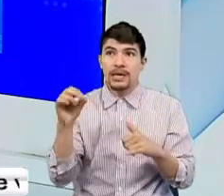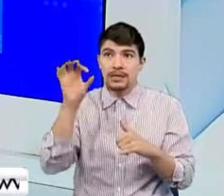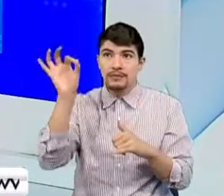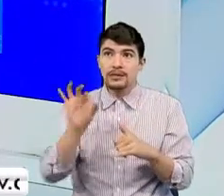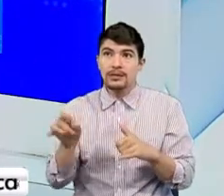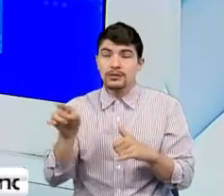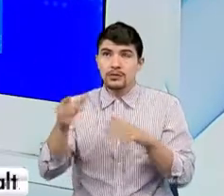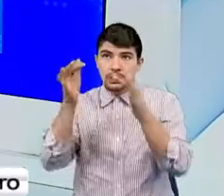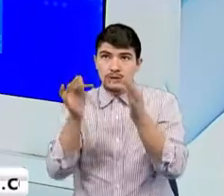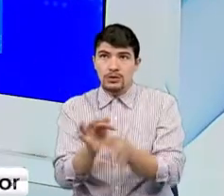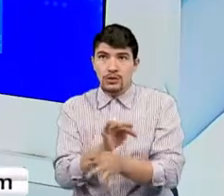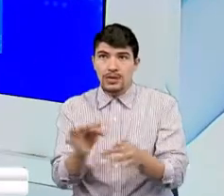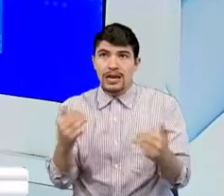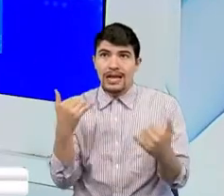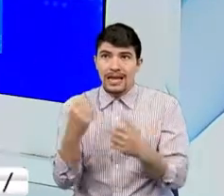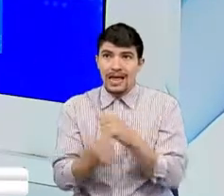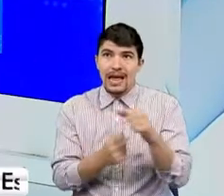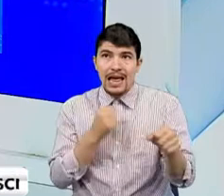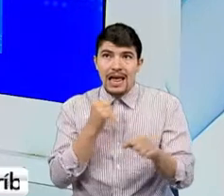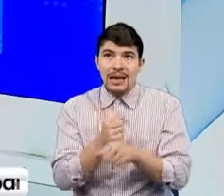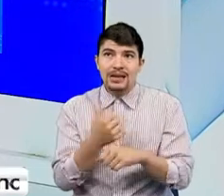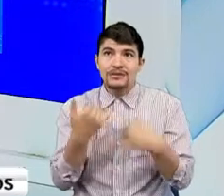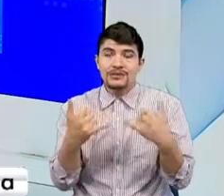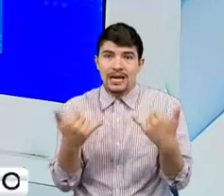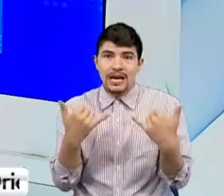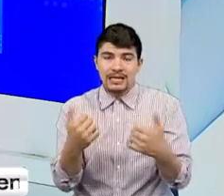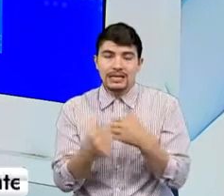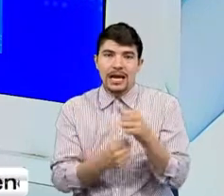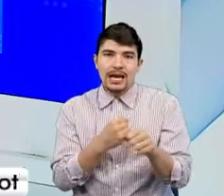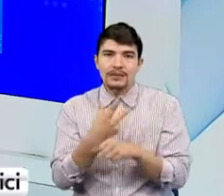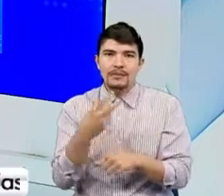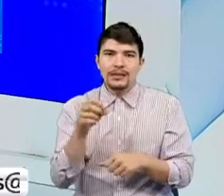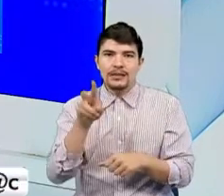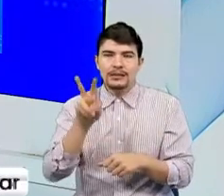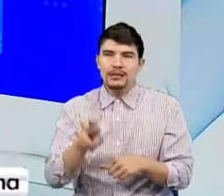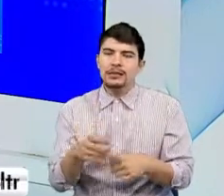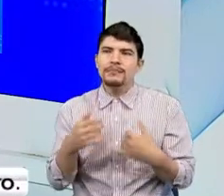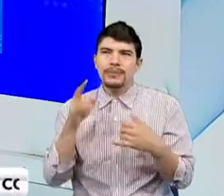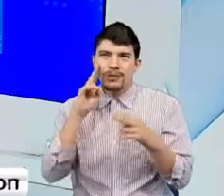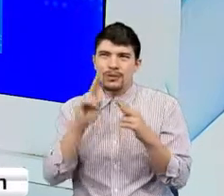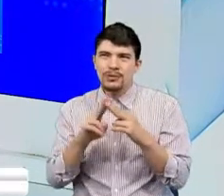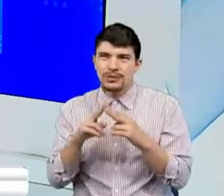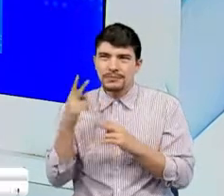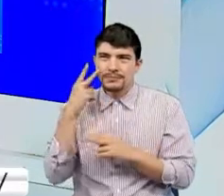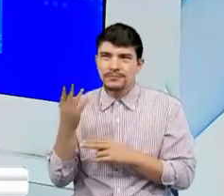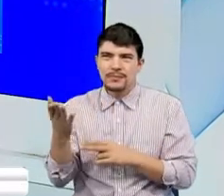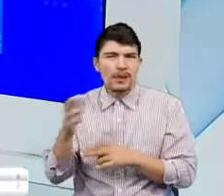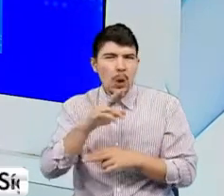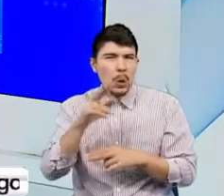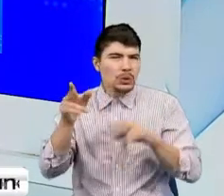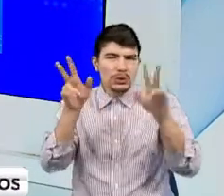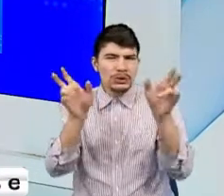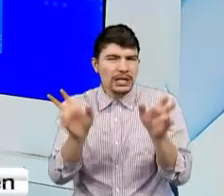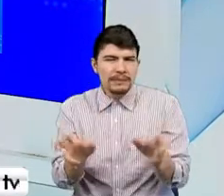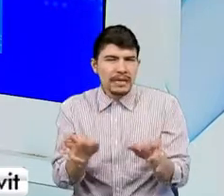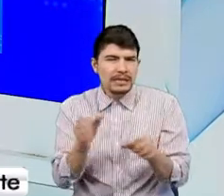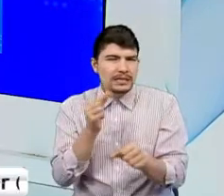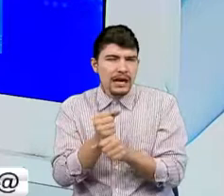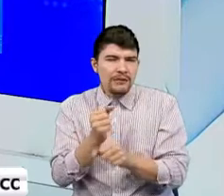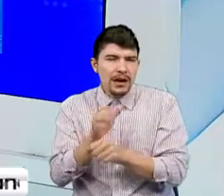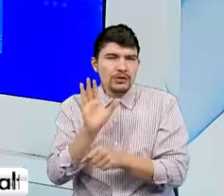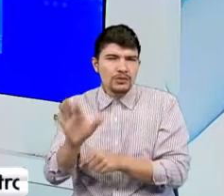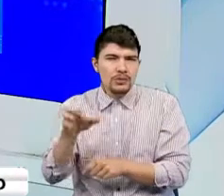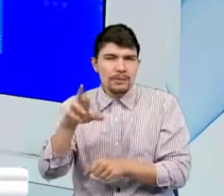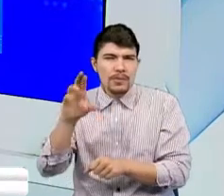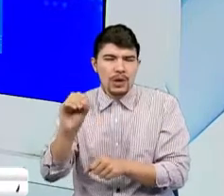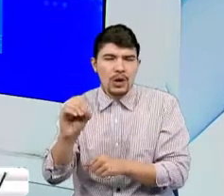que es el total del año registrado en el 2016. Vamos a conocer ahora precisamente qué otros temas está trabajando ProComex